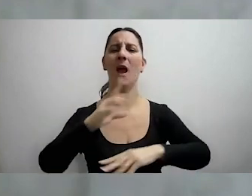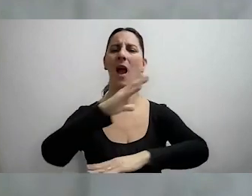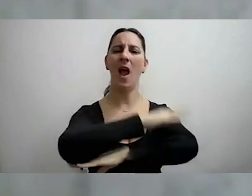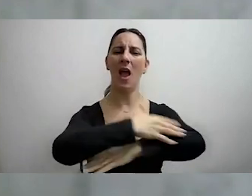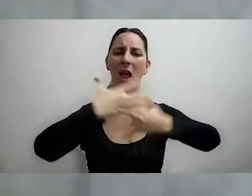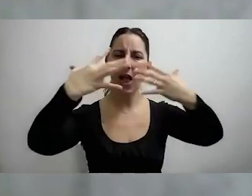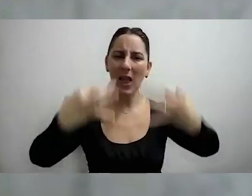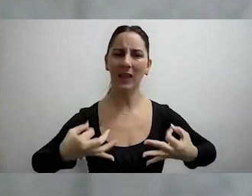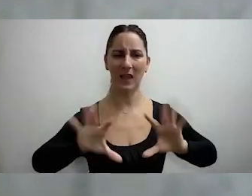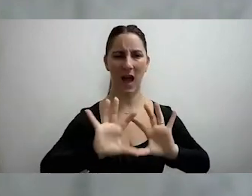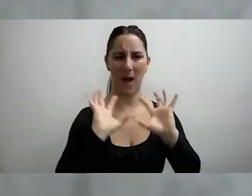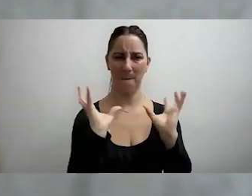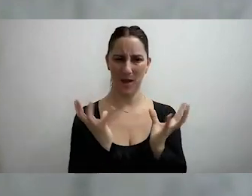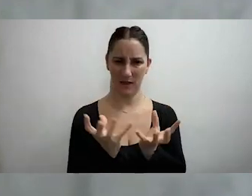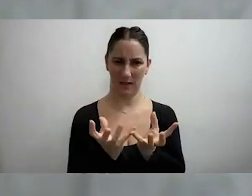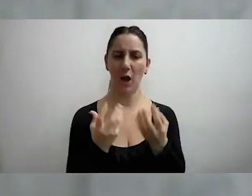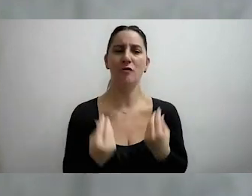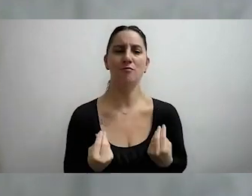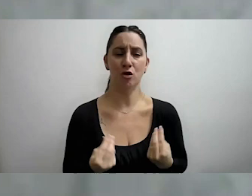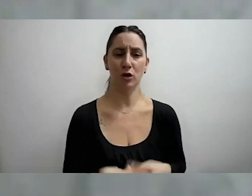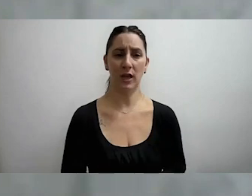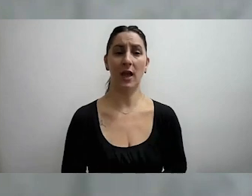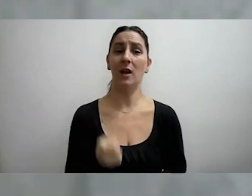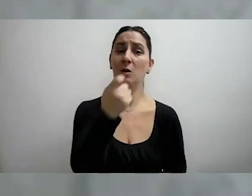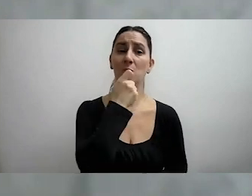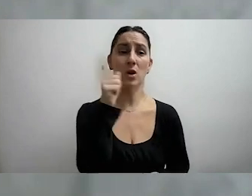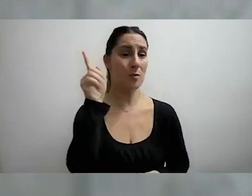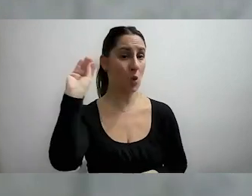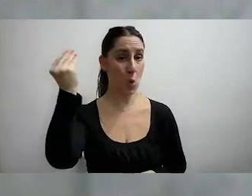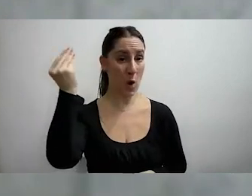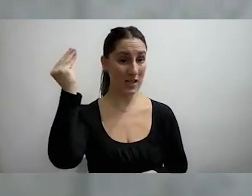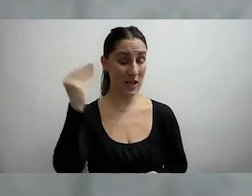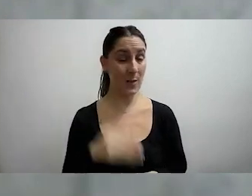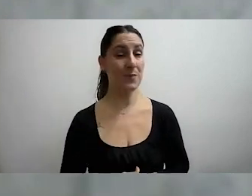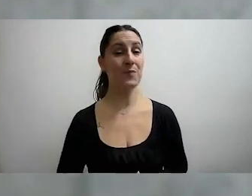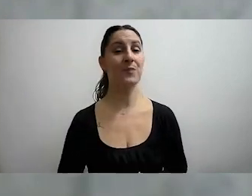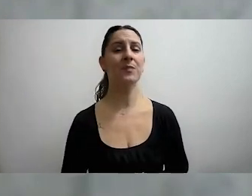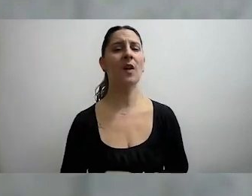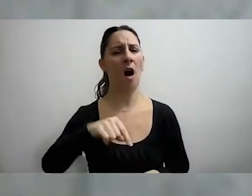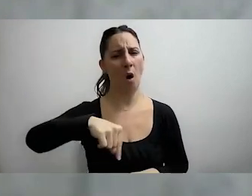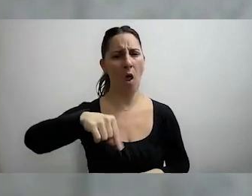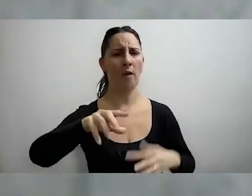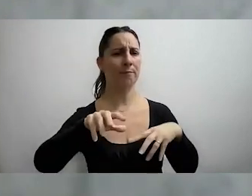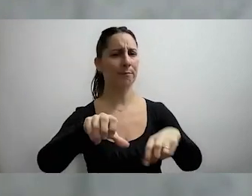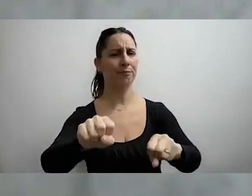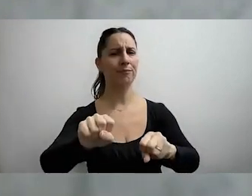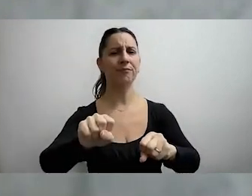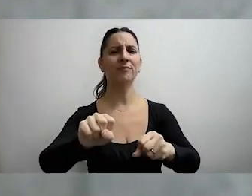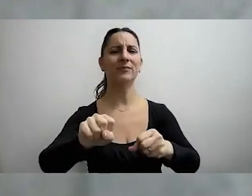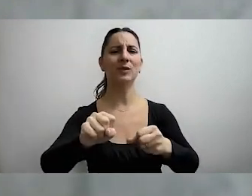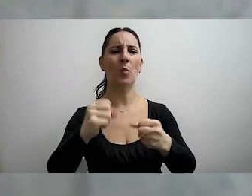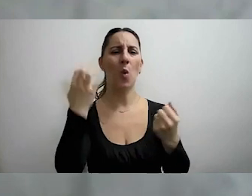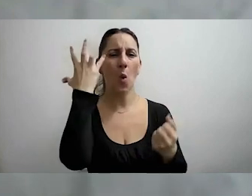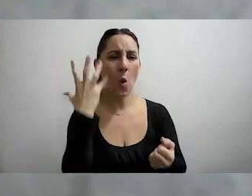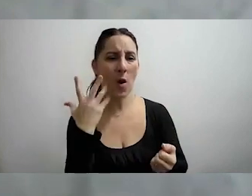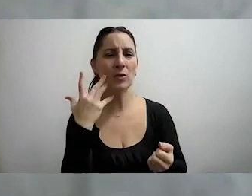sentido? En el sentido de que, por ejemplo, en Brasil detectaron también combustibles fósiles ahí frente a Río de